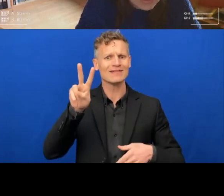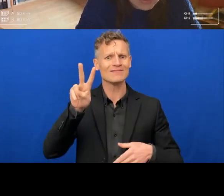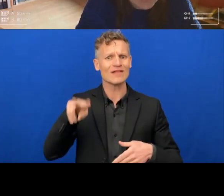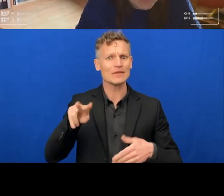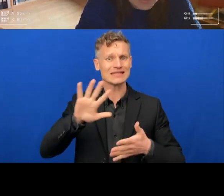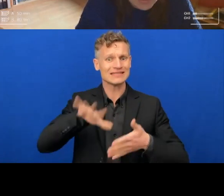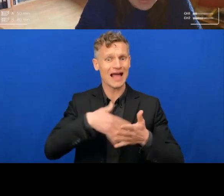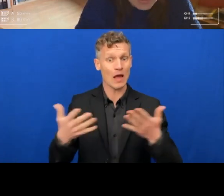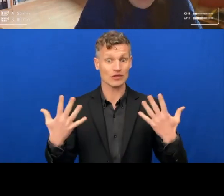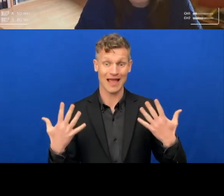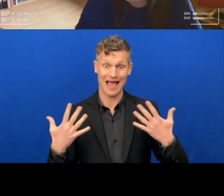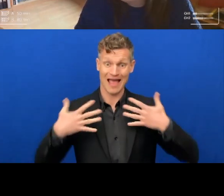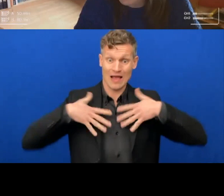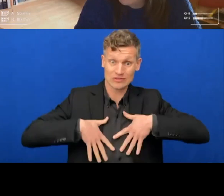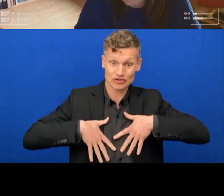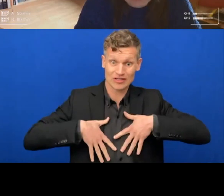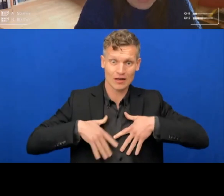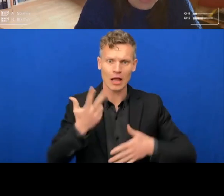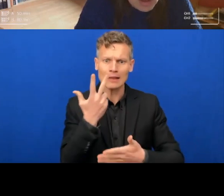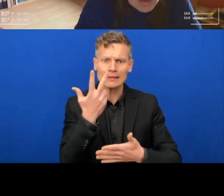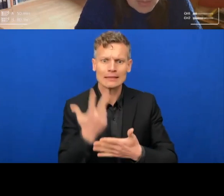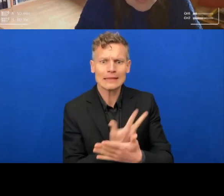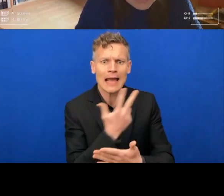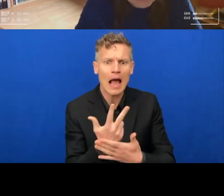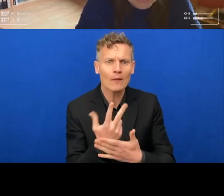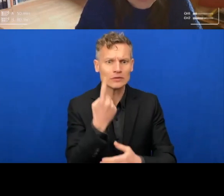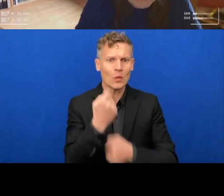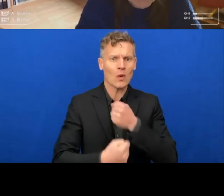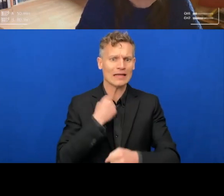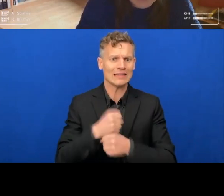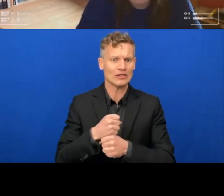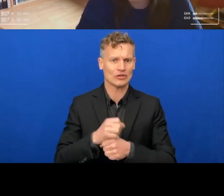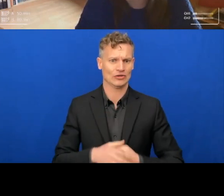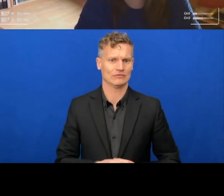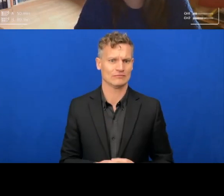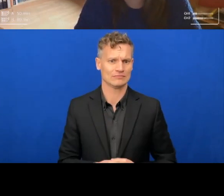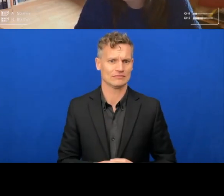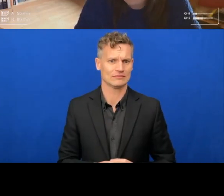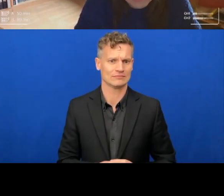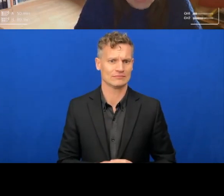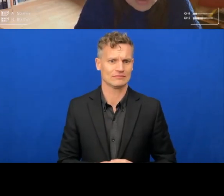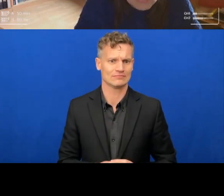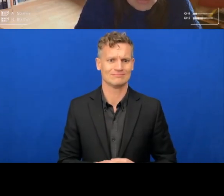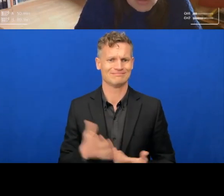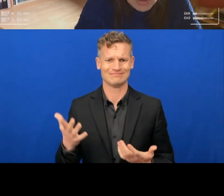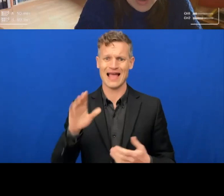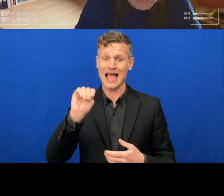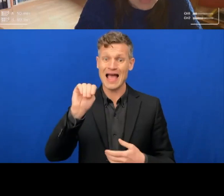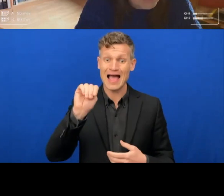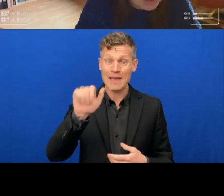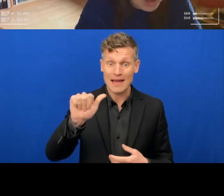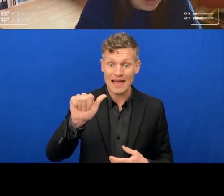horas de adquisición de lengua de señas flamenca por semana, y en la maestría en